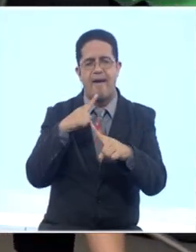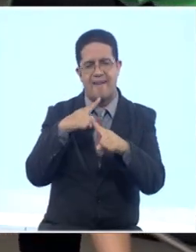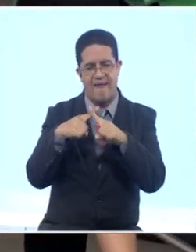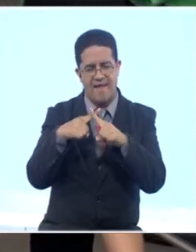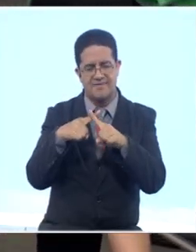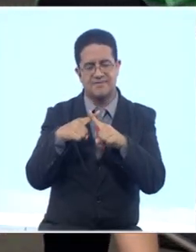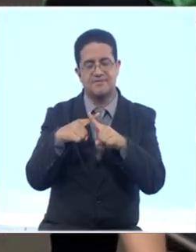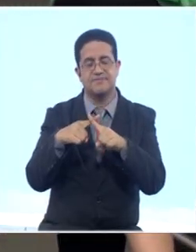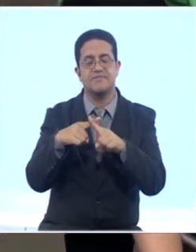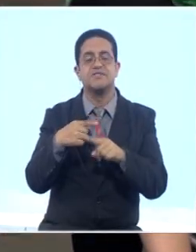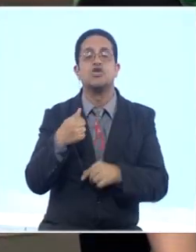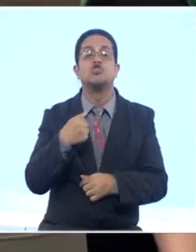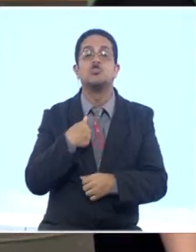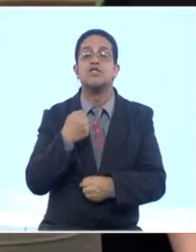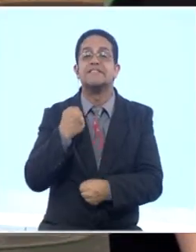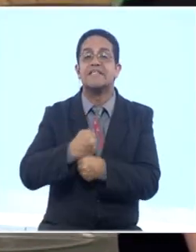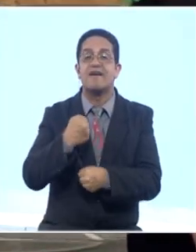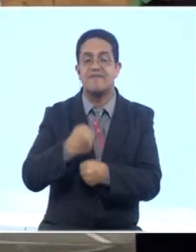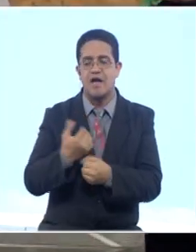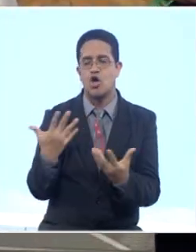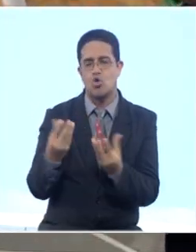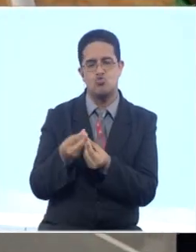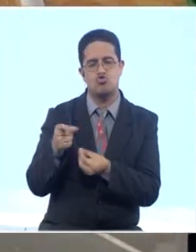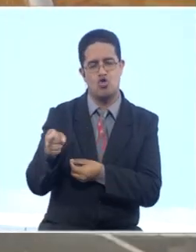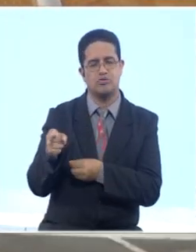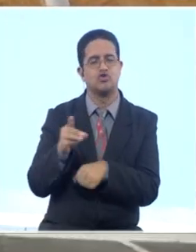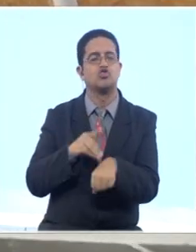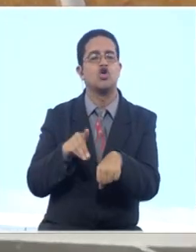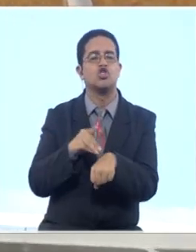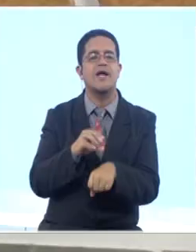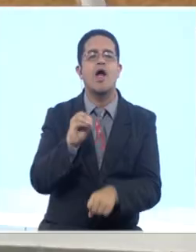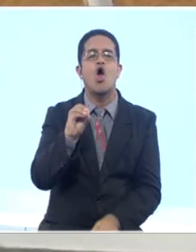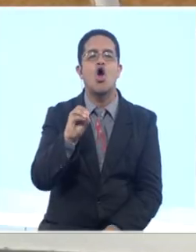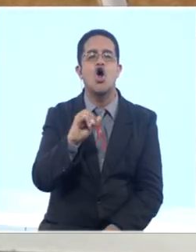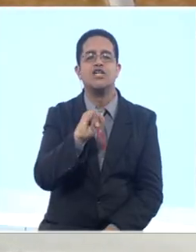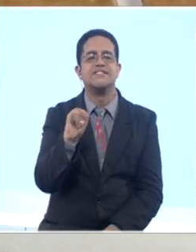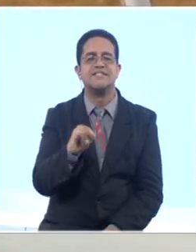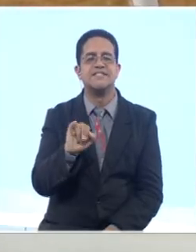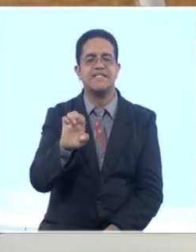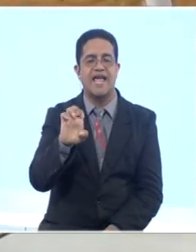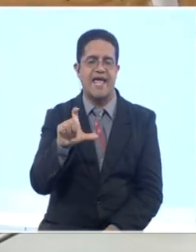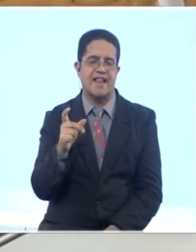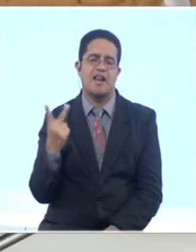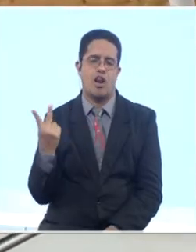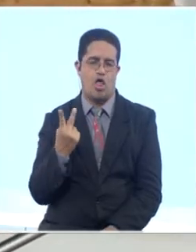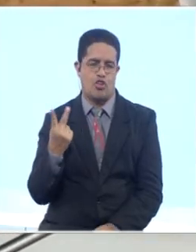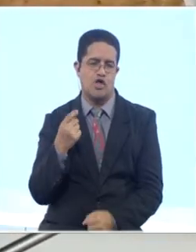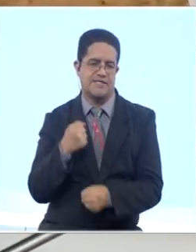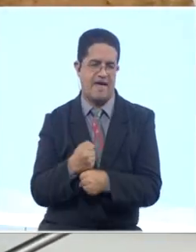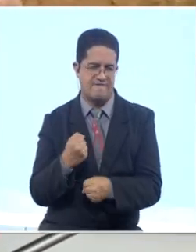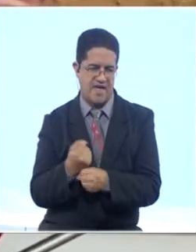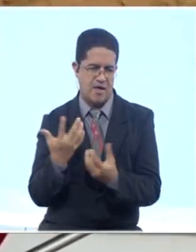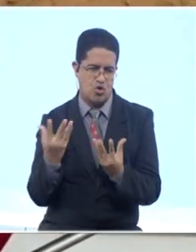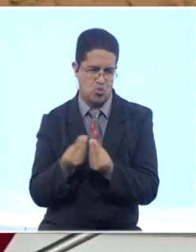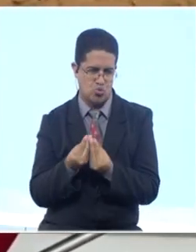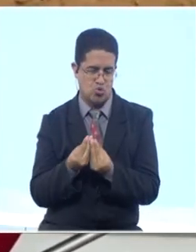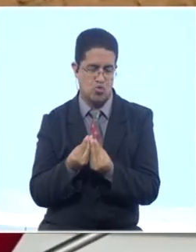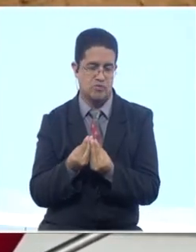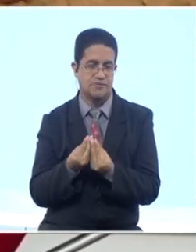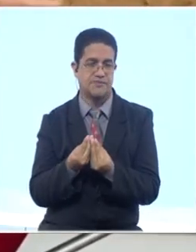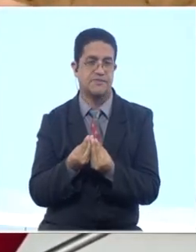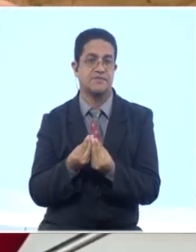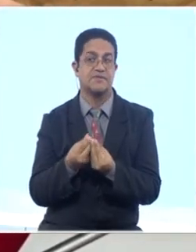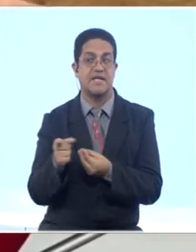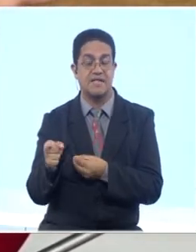médicas. Yo trabajo con ETI de la mano y hacemos un equipo multidisciplinario de imagen